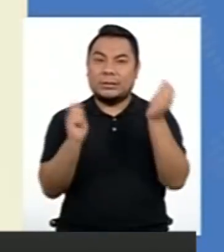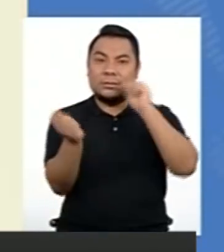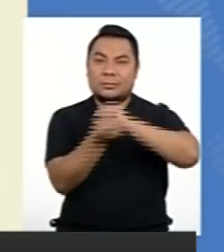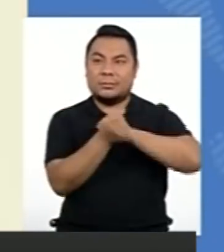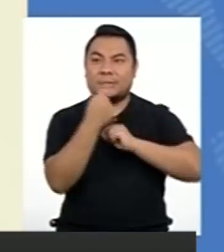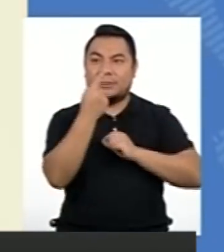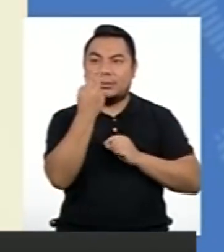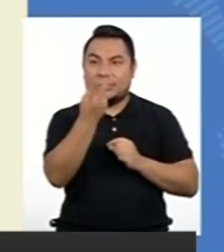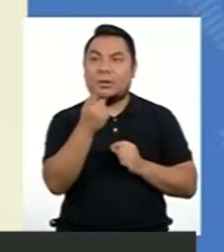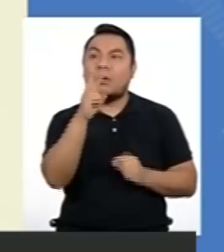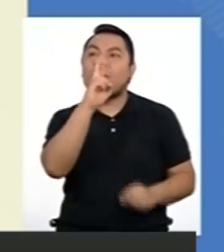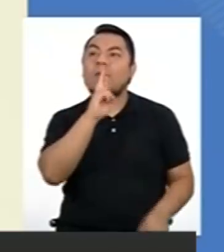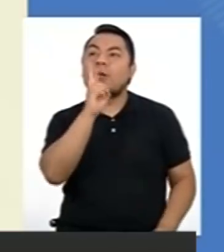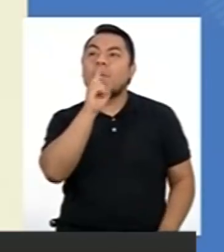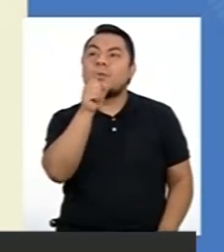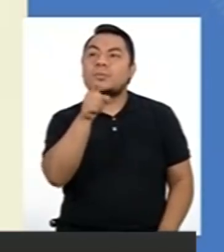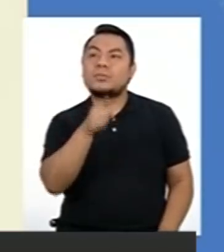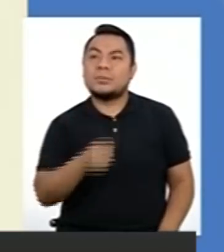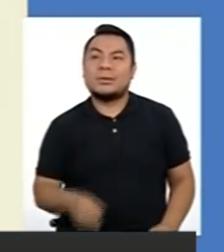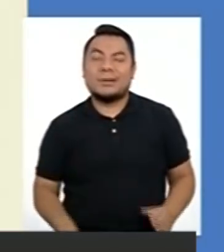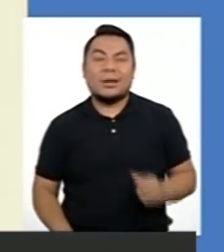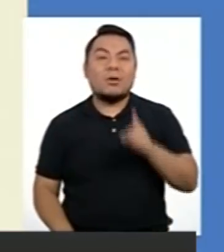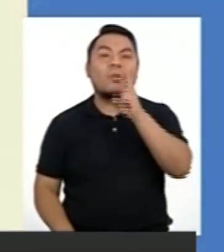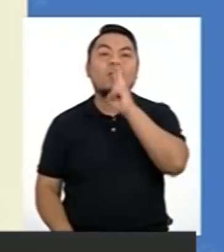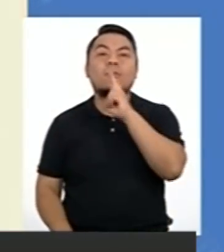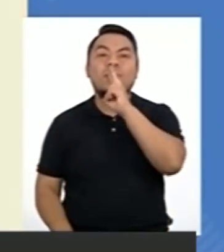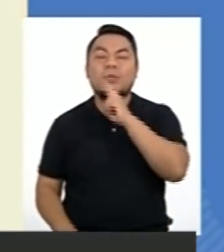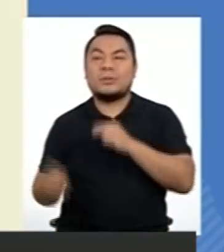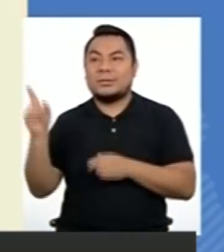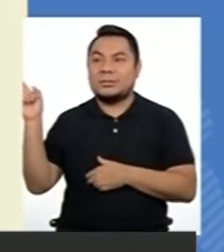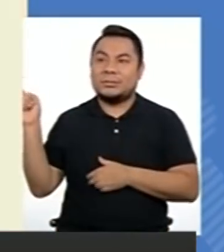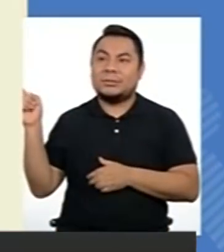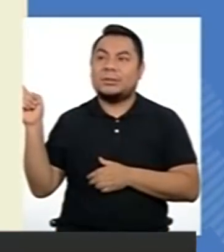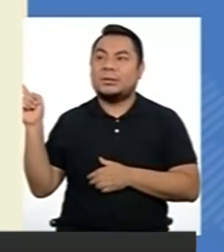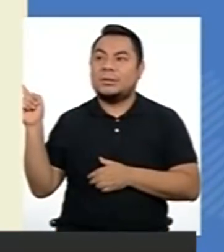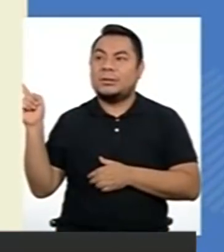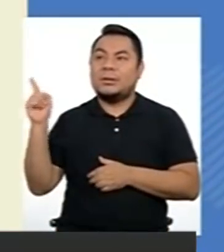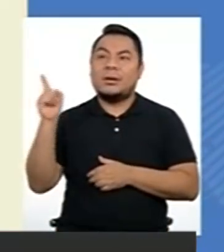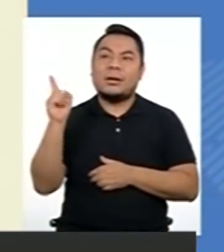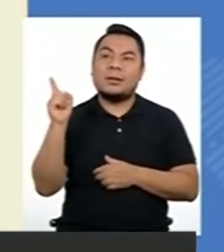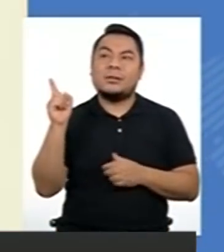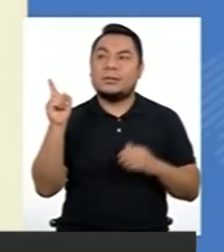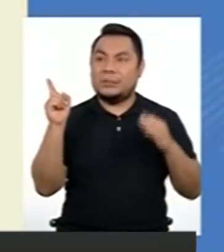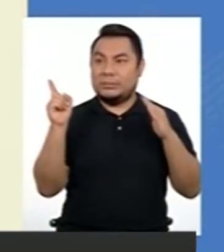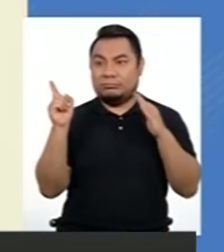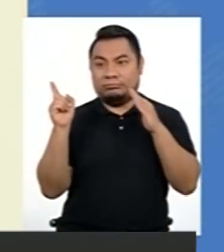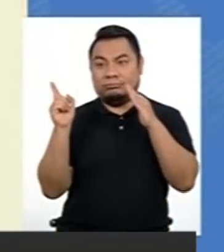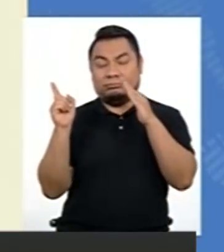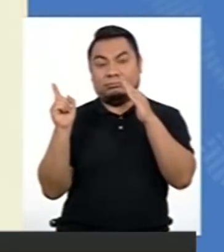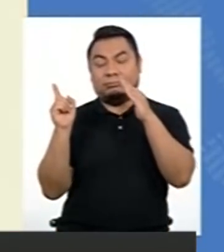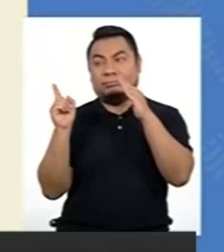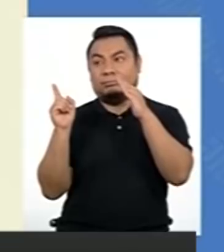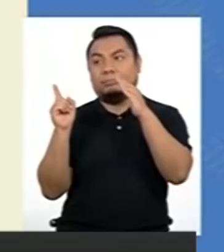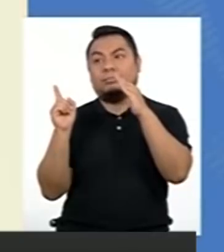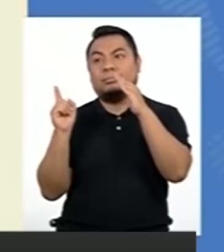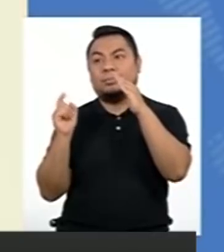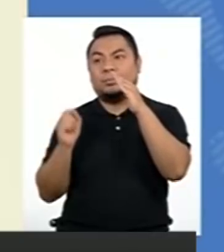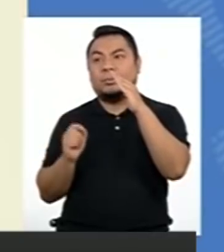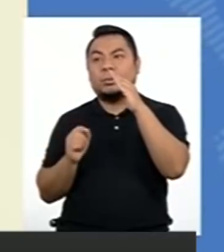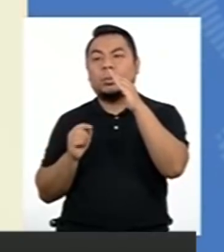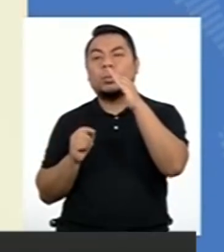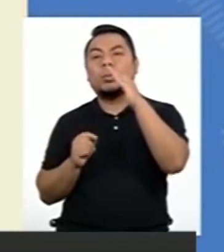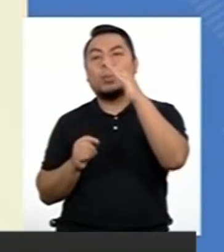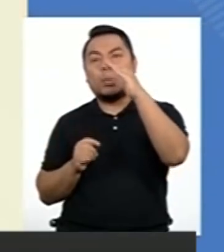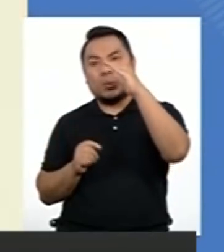esta curva que está en rojo, que es una curva que tiene menos pico en su altura,